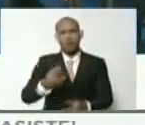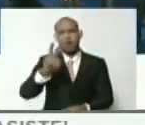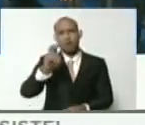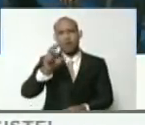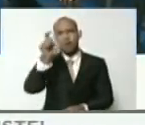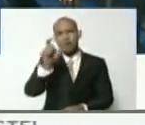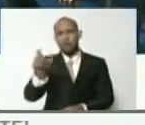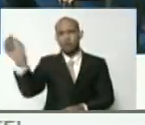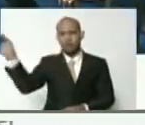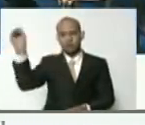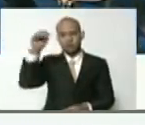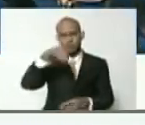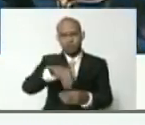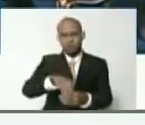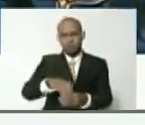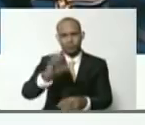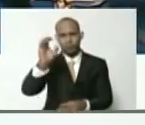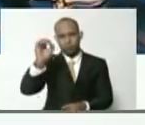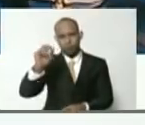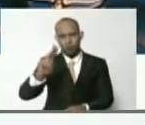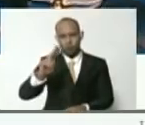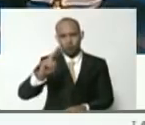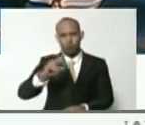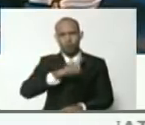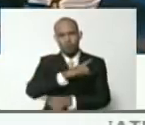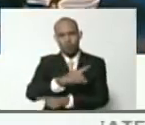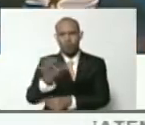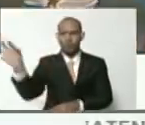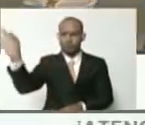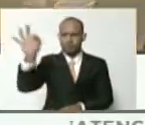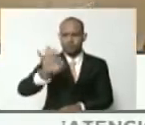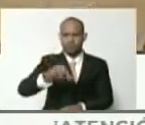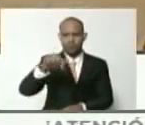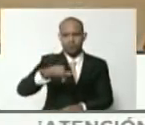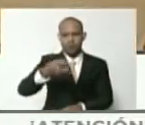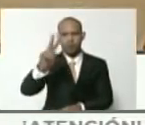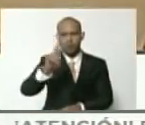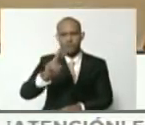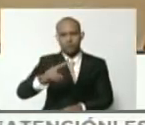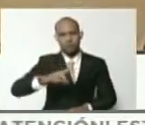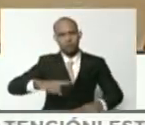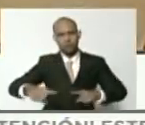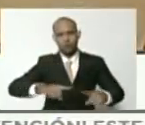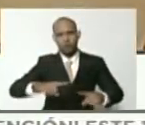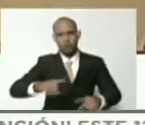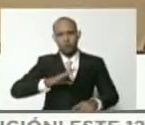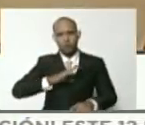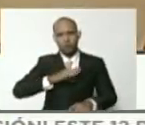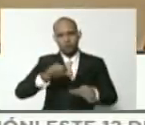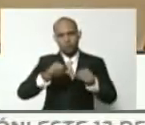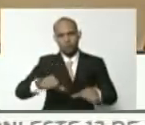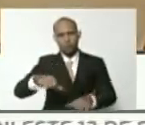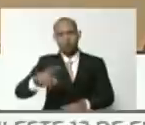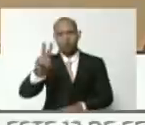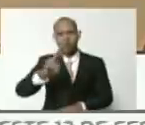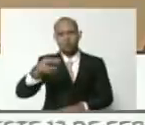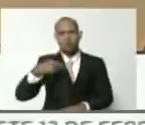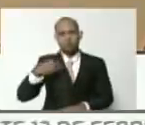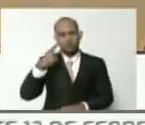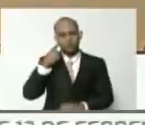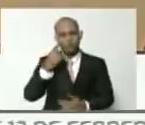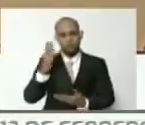persona de nuestra organización, el puesto de coordinador residente. Usted ve